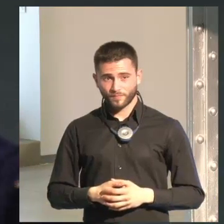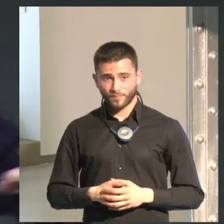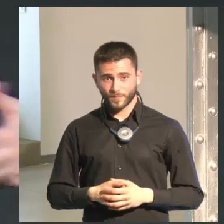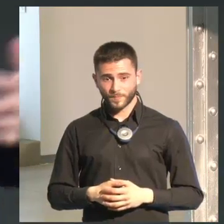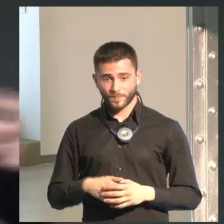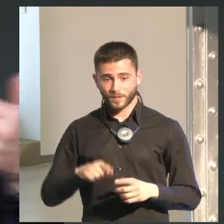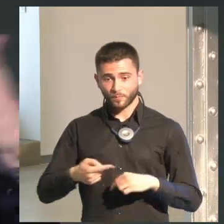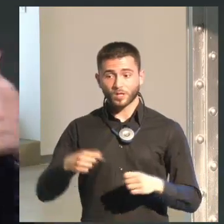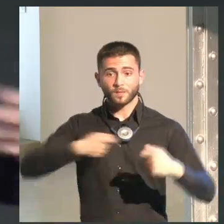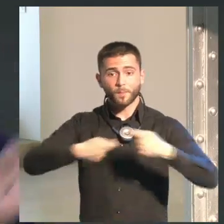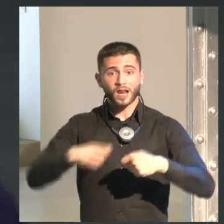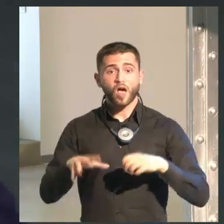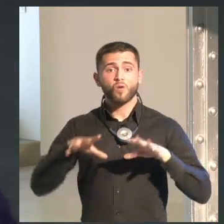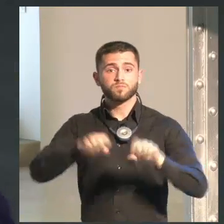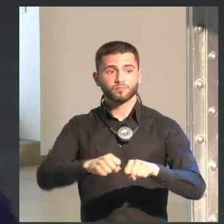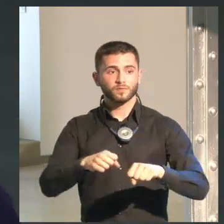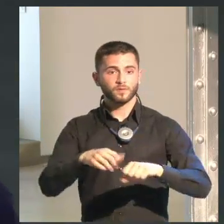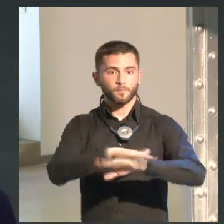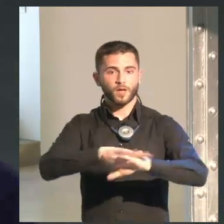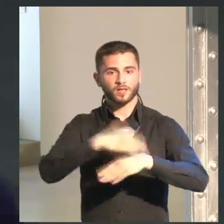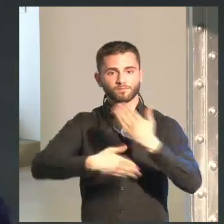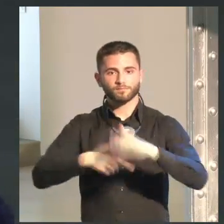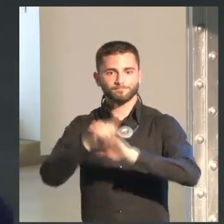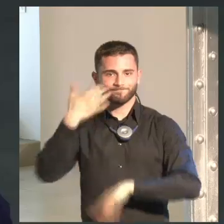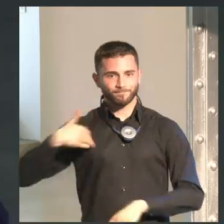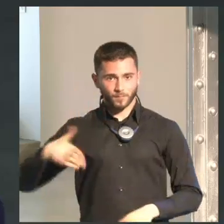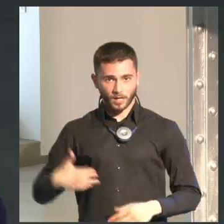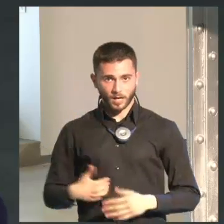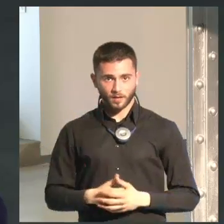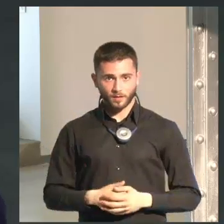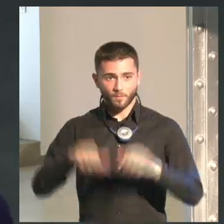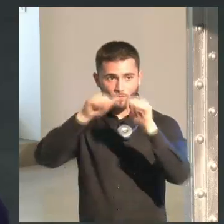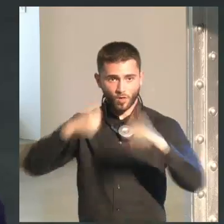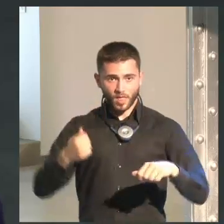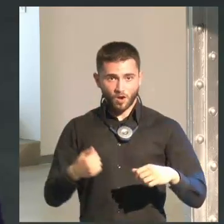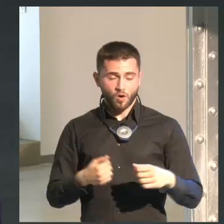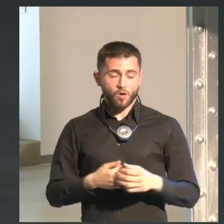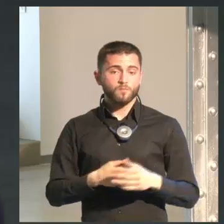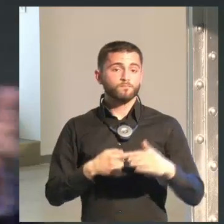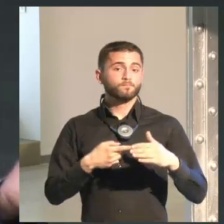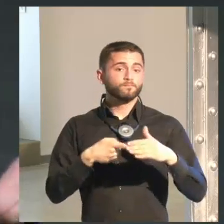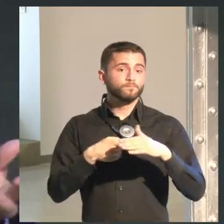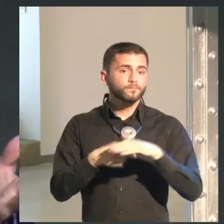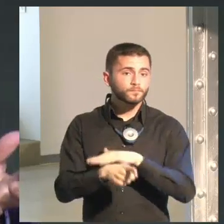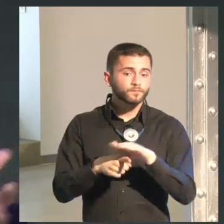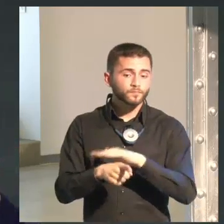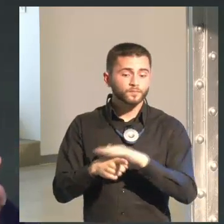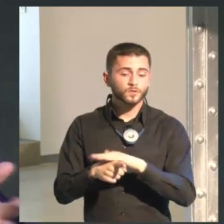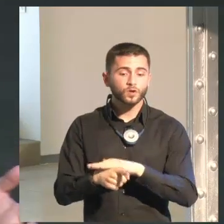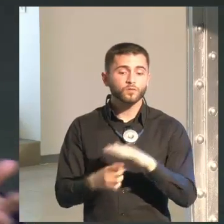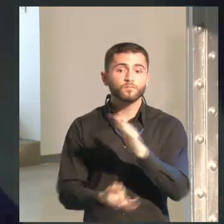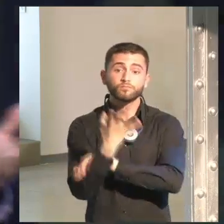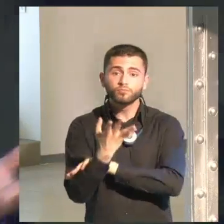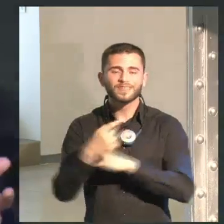y luego ya tengo una base que me permite desarrollar. Es decir, que el modelo de gestación de estos negocios ha sido distinto a otros negocios